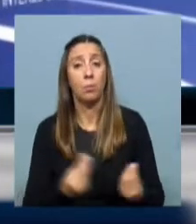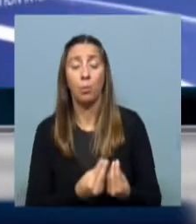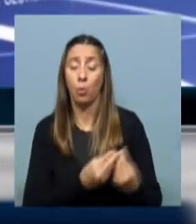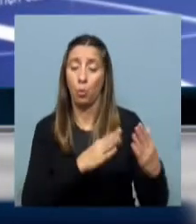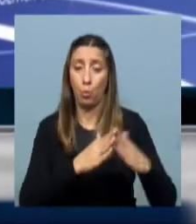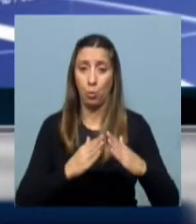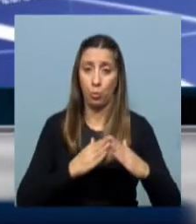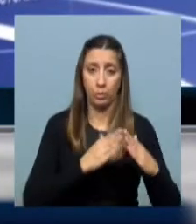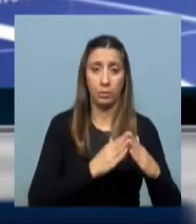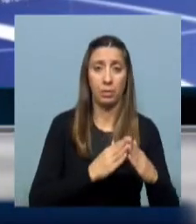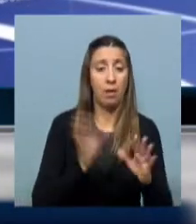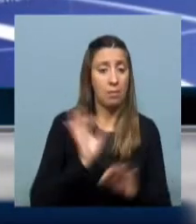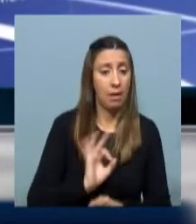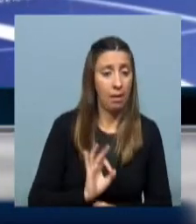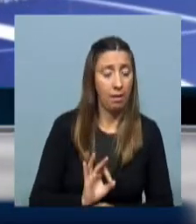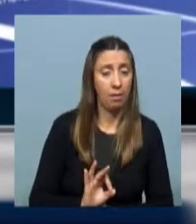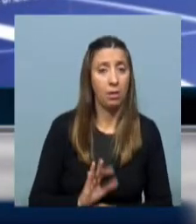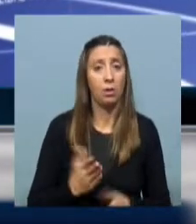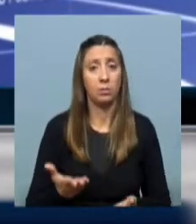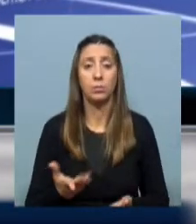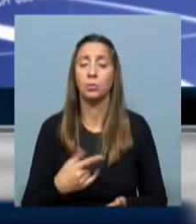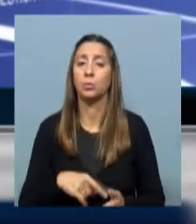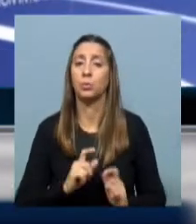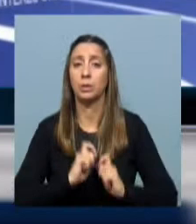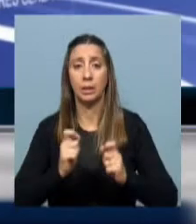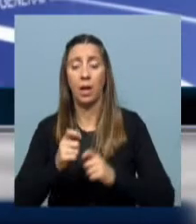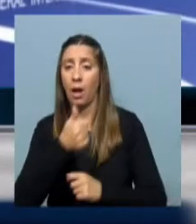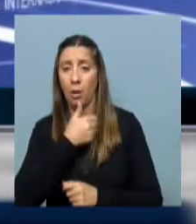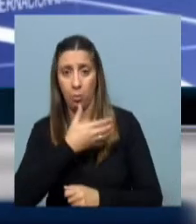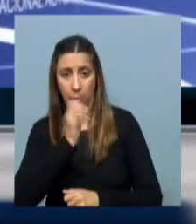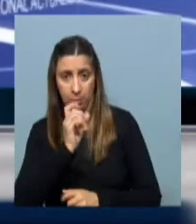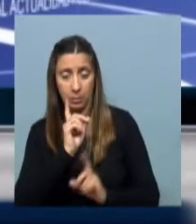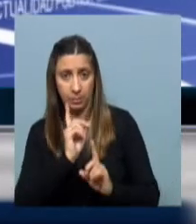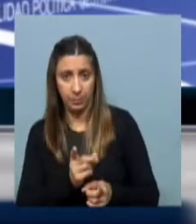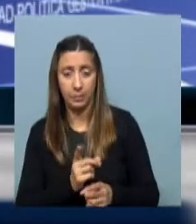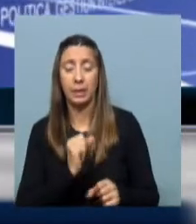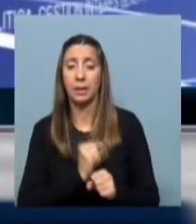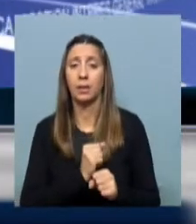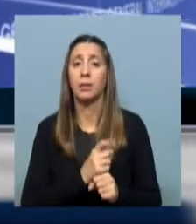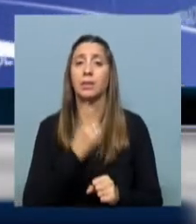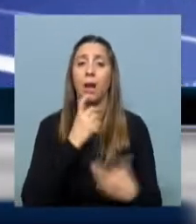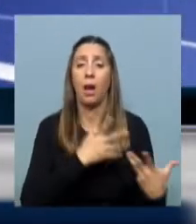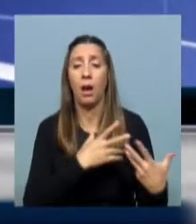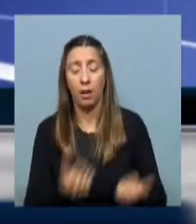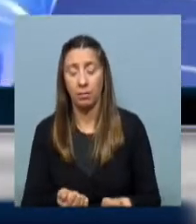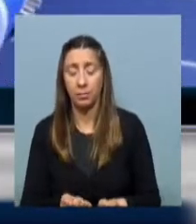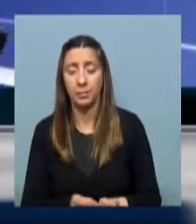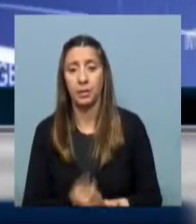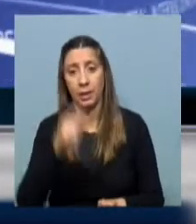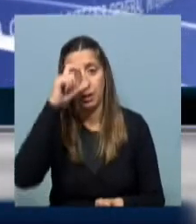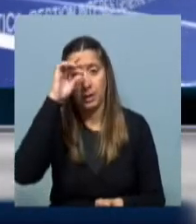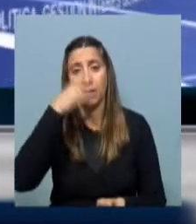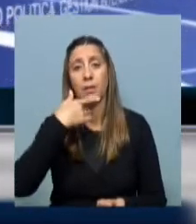que no estaban, no había nadie. Pero estuvimos entregando agua potable y además estuvo trabajando San Luis Agua, estuvo trabajando